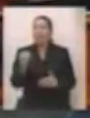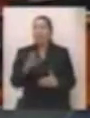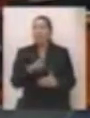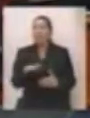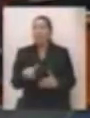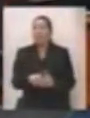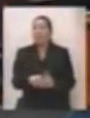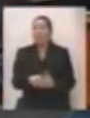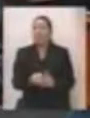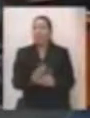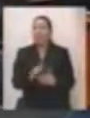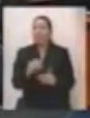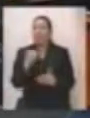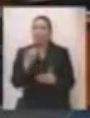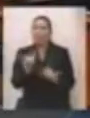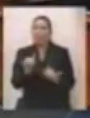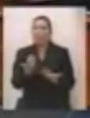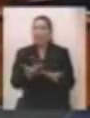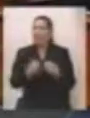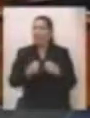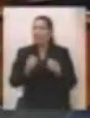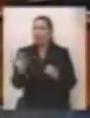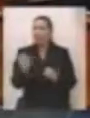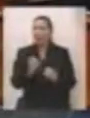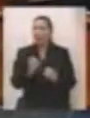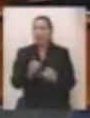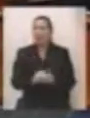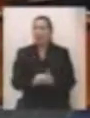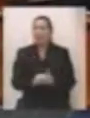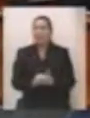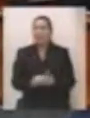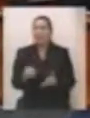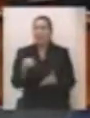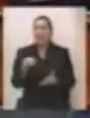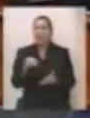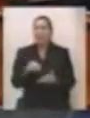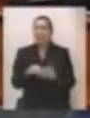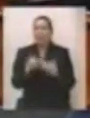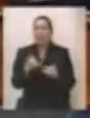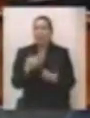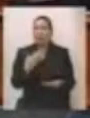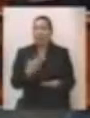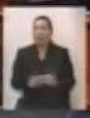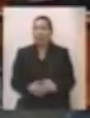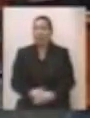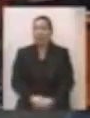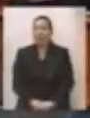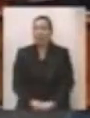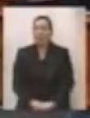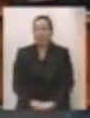del Perú, de todo tipo de pornografía. Con esto no se está violando de ninguna manera ningún tipo de libertad informativa. Muchas gracias, presidente.